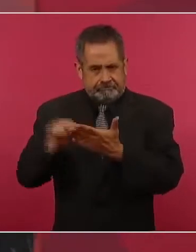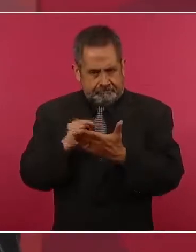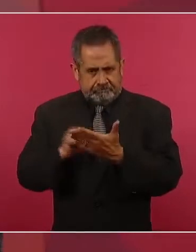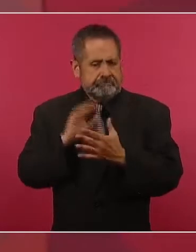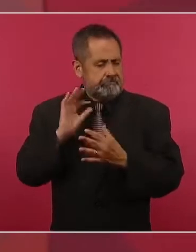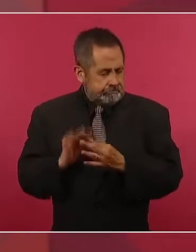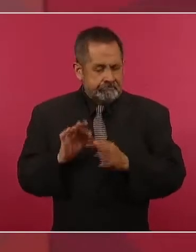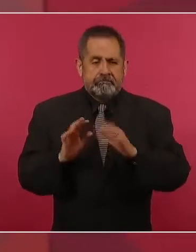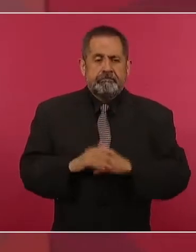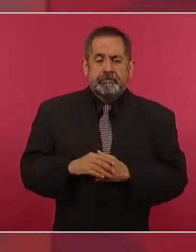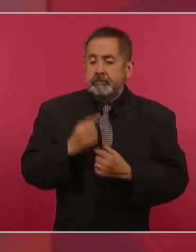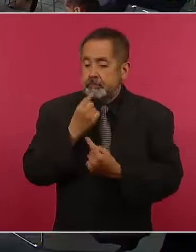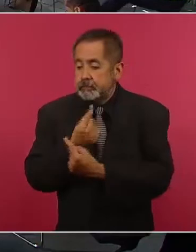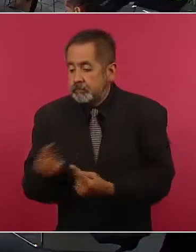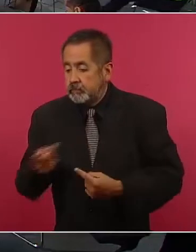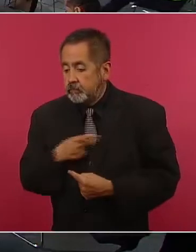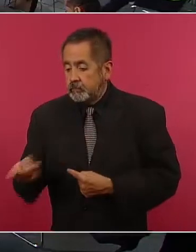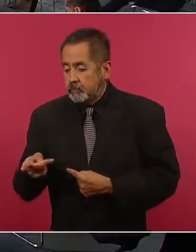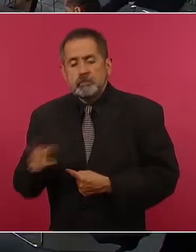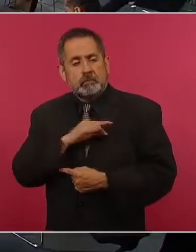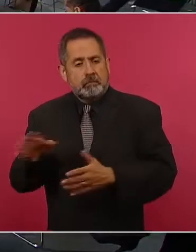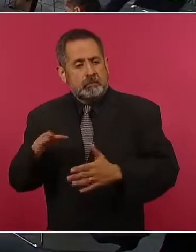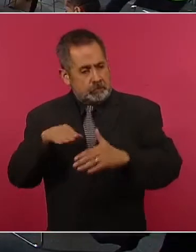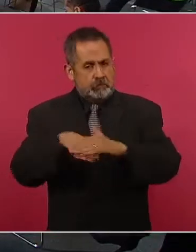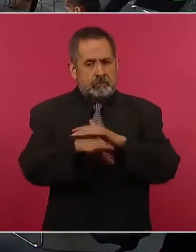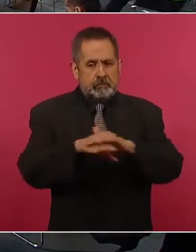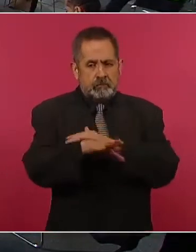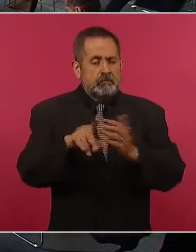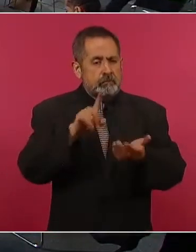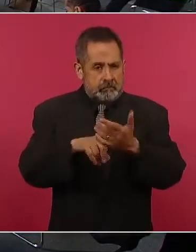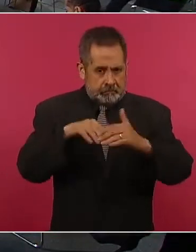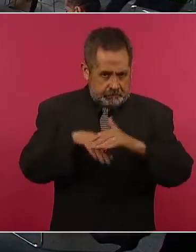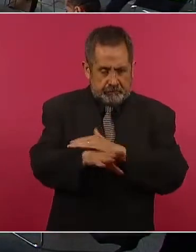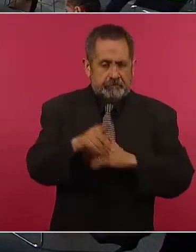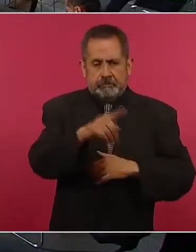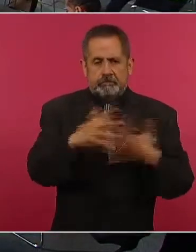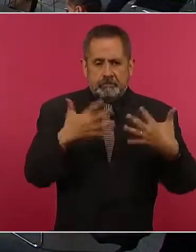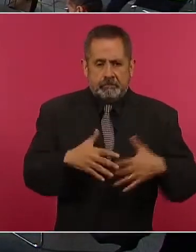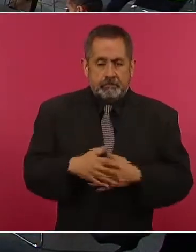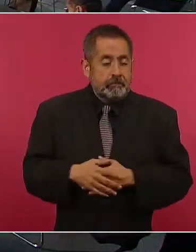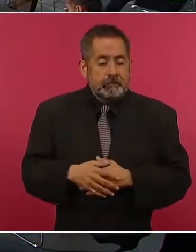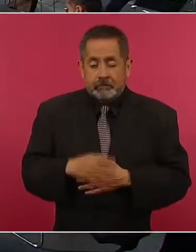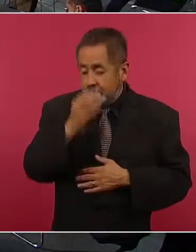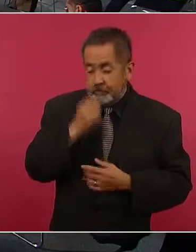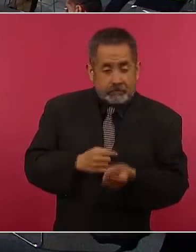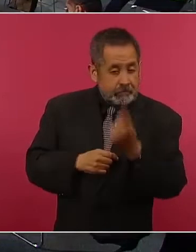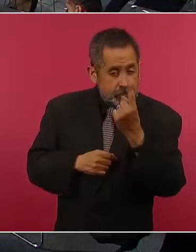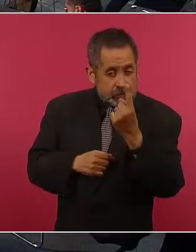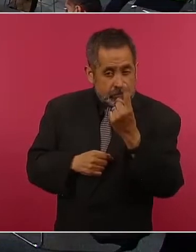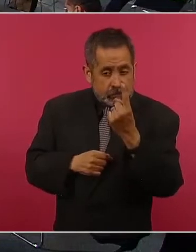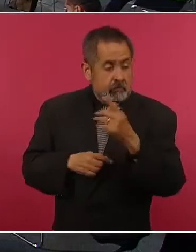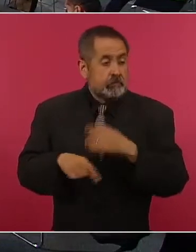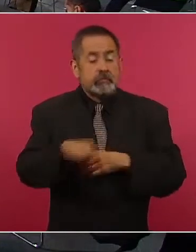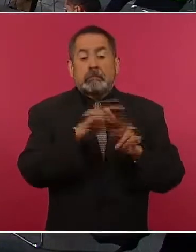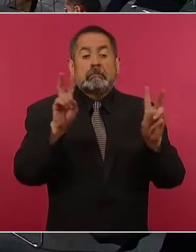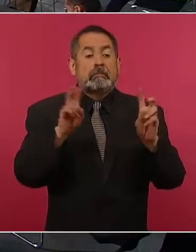para que niños pobres puedan atenderse y es el único organismo de la llamada